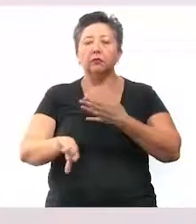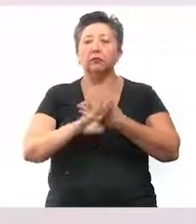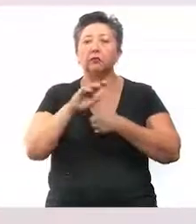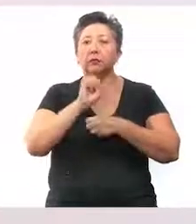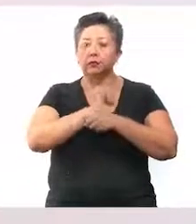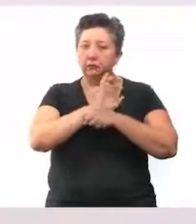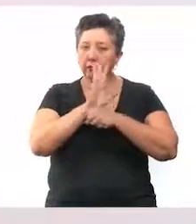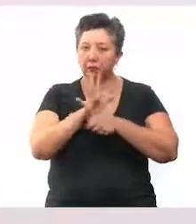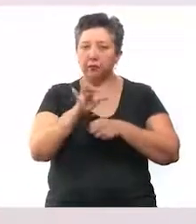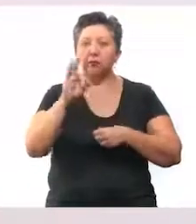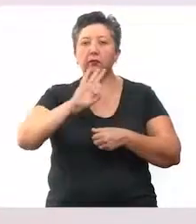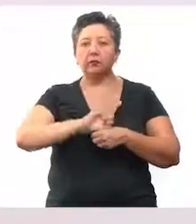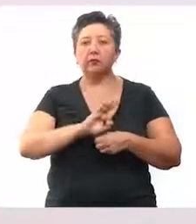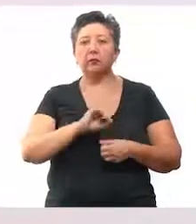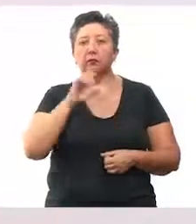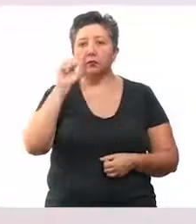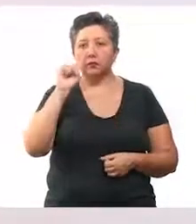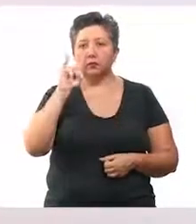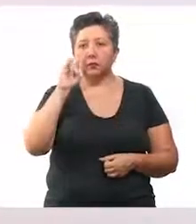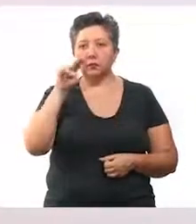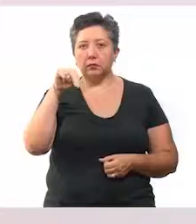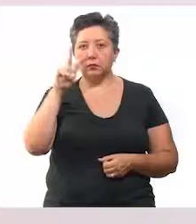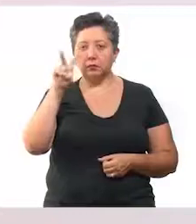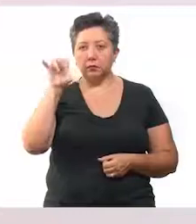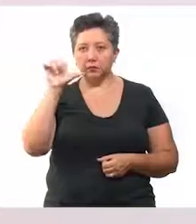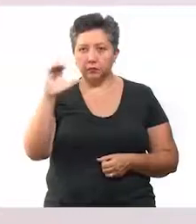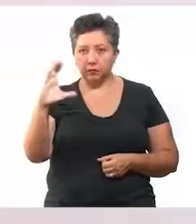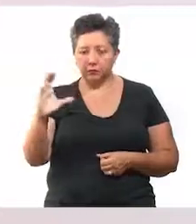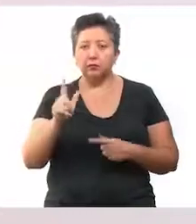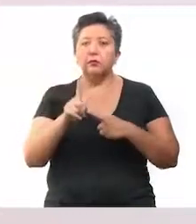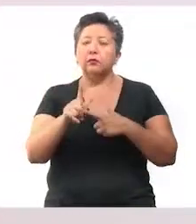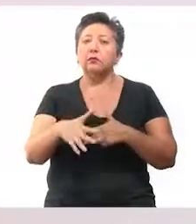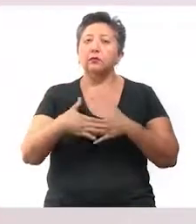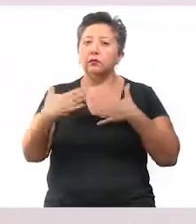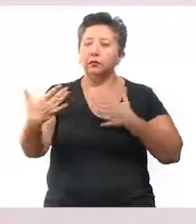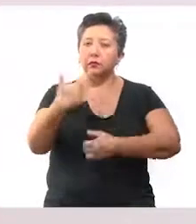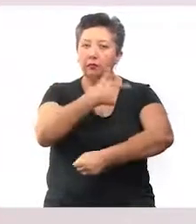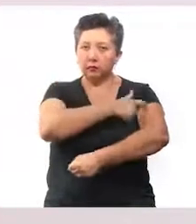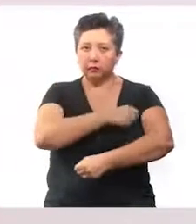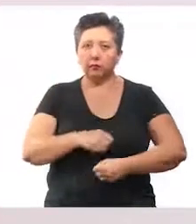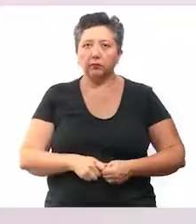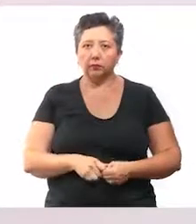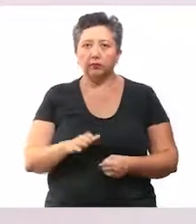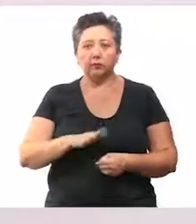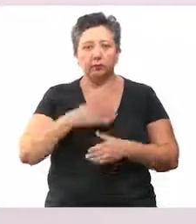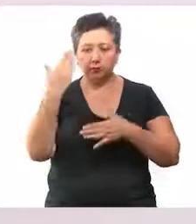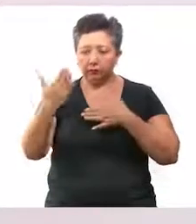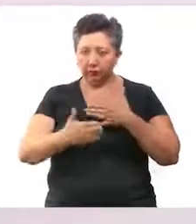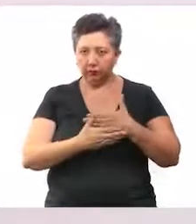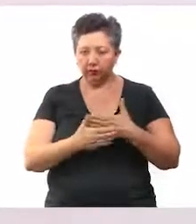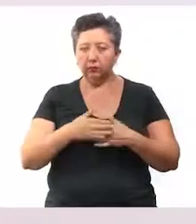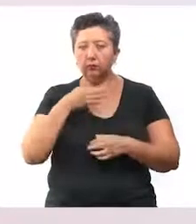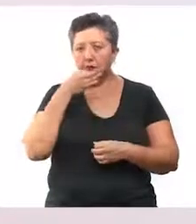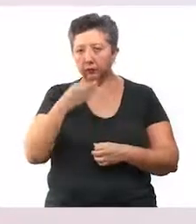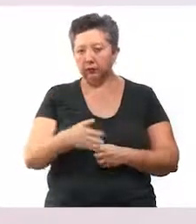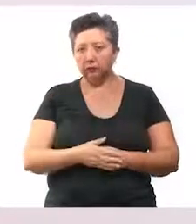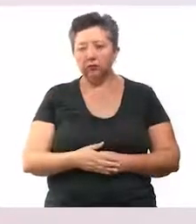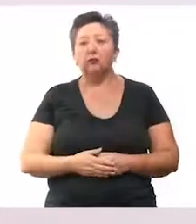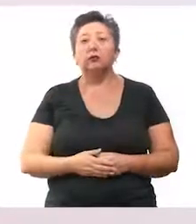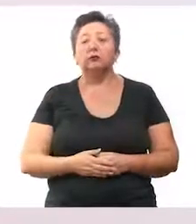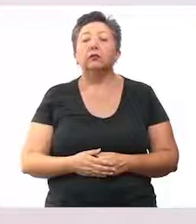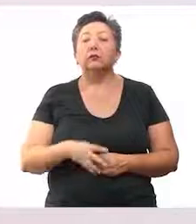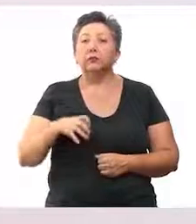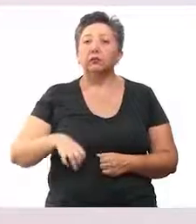coronavirus de la farmacéutica Sinovac para seguir avanzando con el proceso de vacunación, por lo que próximamente se darán a conocer